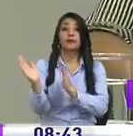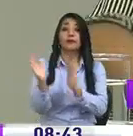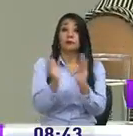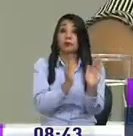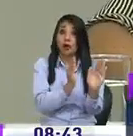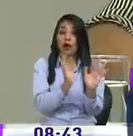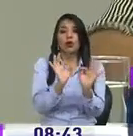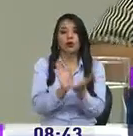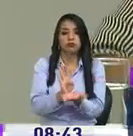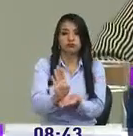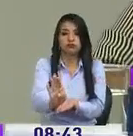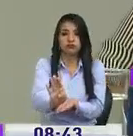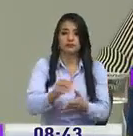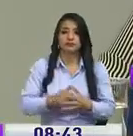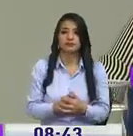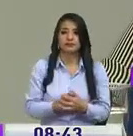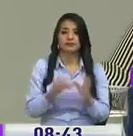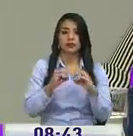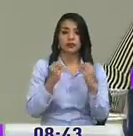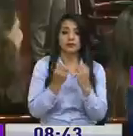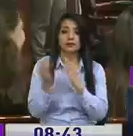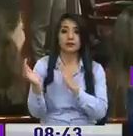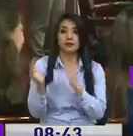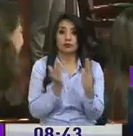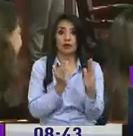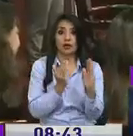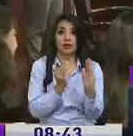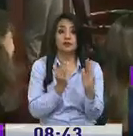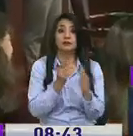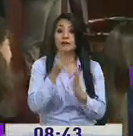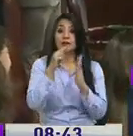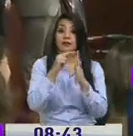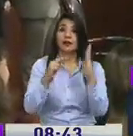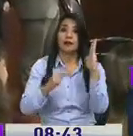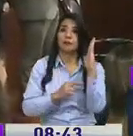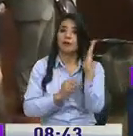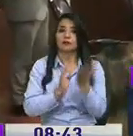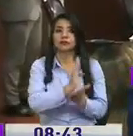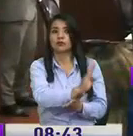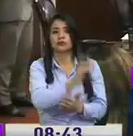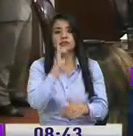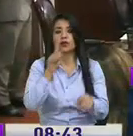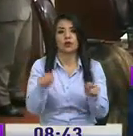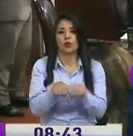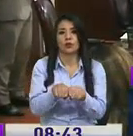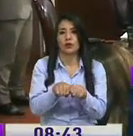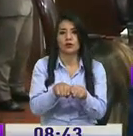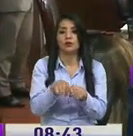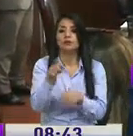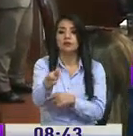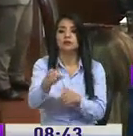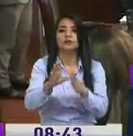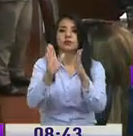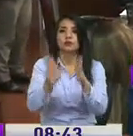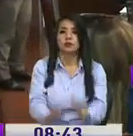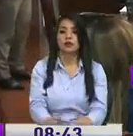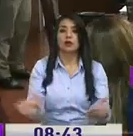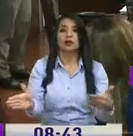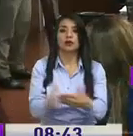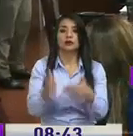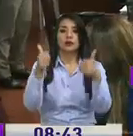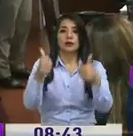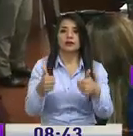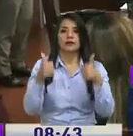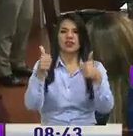negadas. Además, el organismo transitorio negó con base en los reglamentos las impugnaciones presentadas por la ciudadanía en contra de las candidaturas